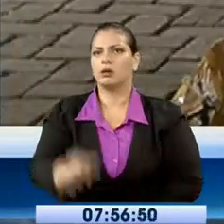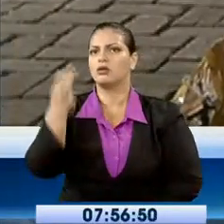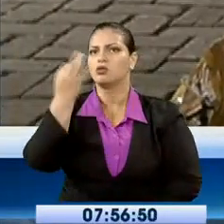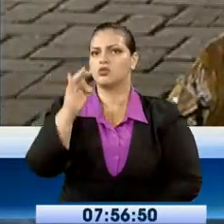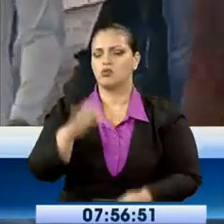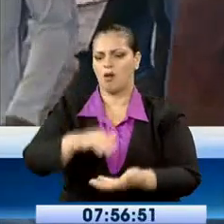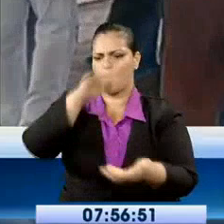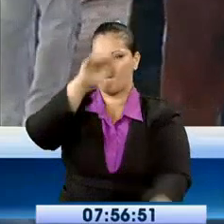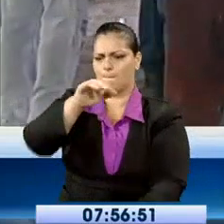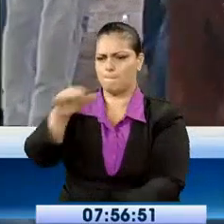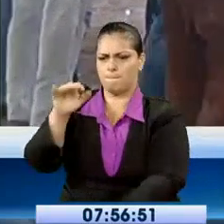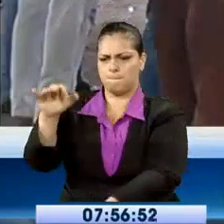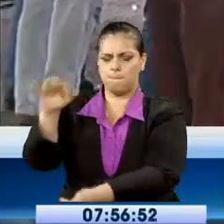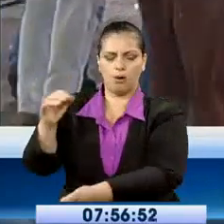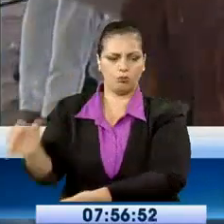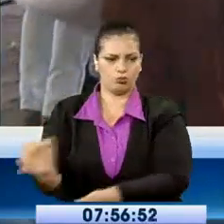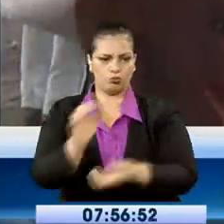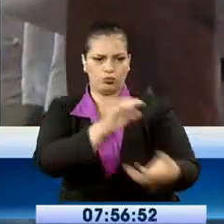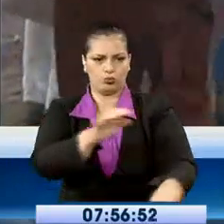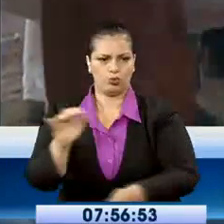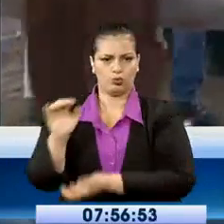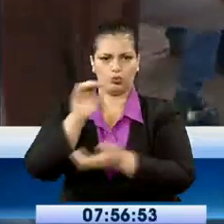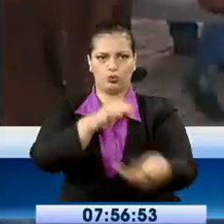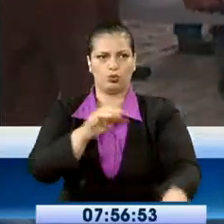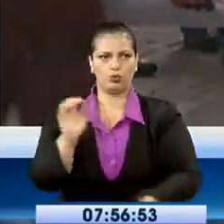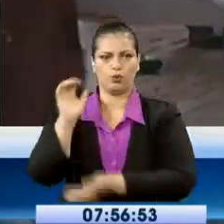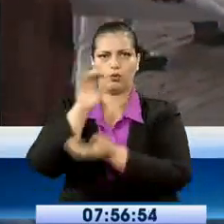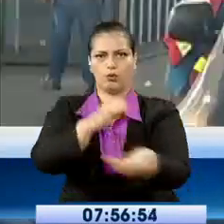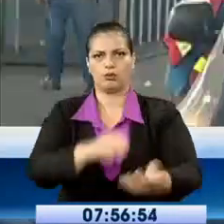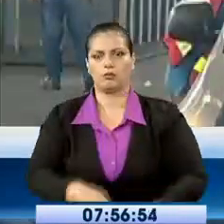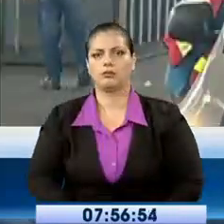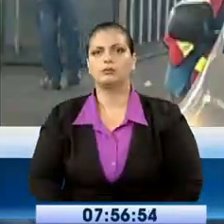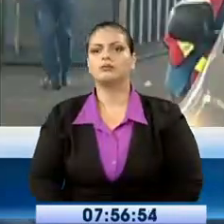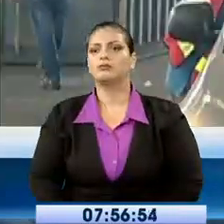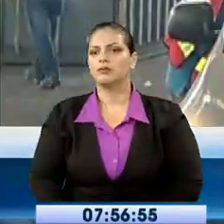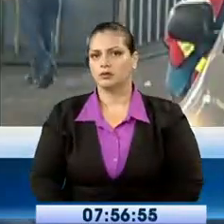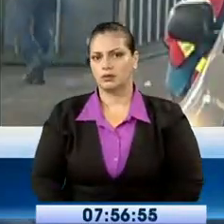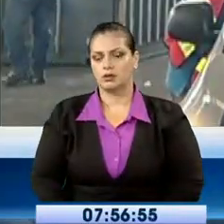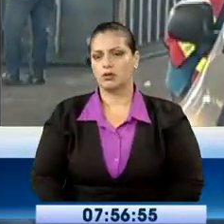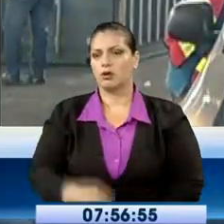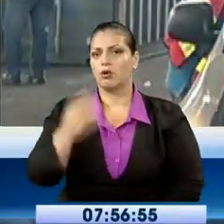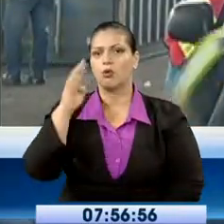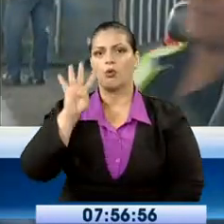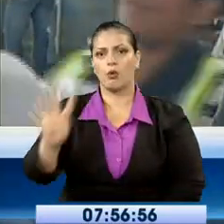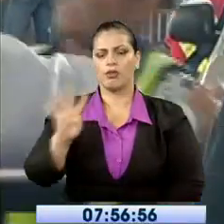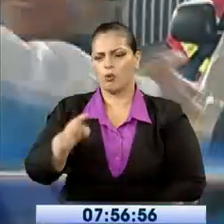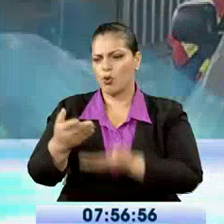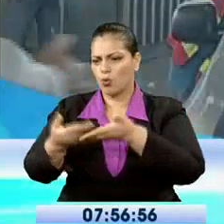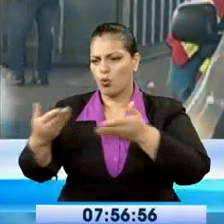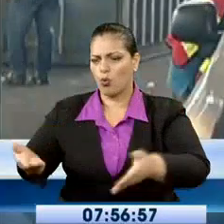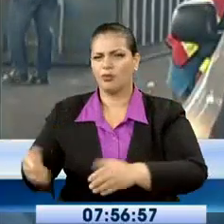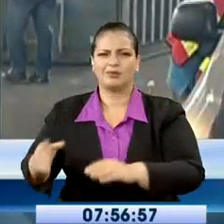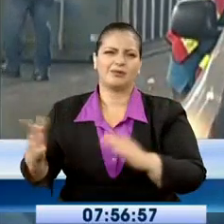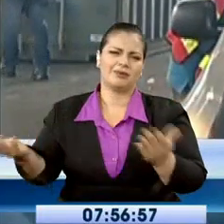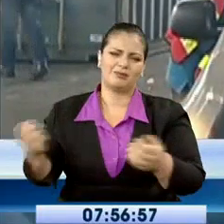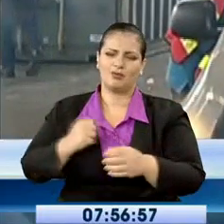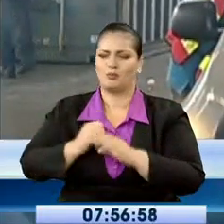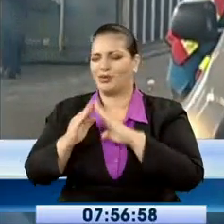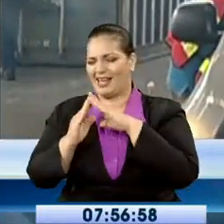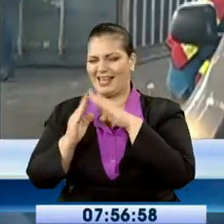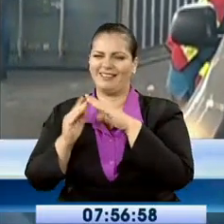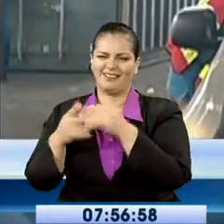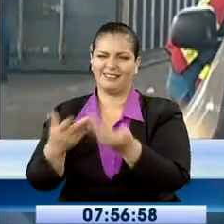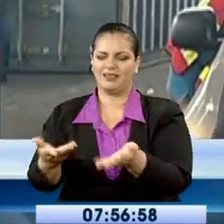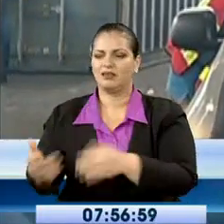día de hoy se ha dado la orden para la entrega de 44 menajes de casa, por lo cual estamos haciendo también un llamado al